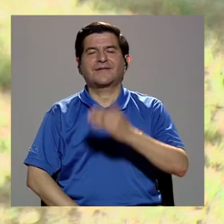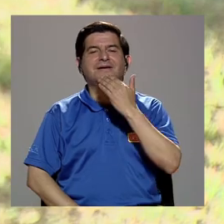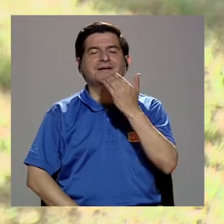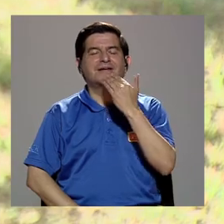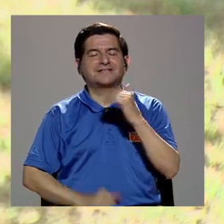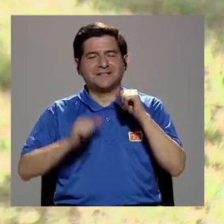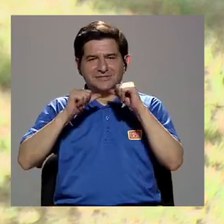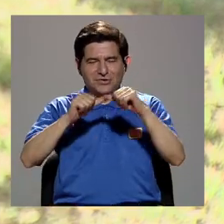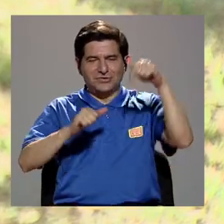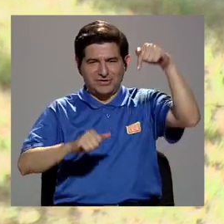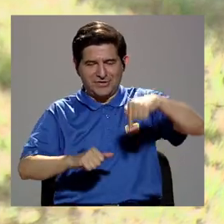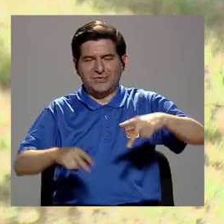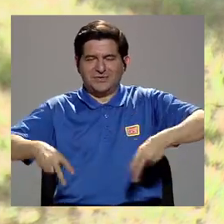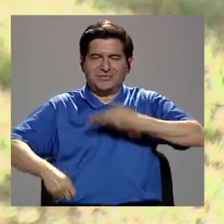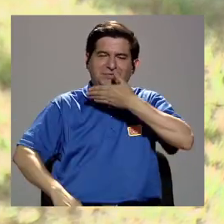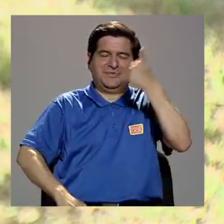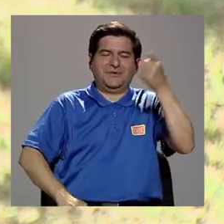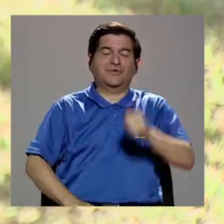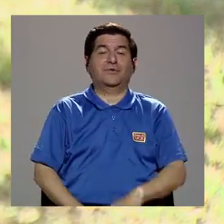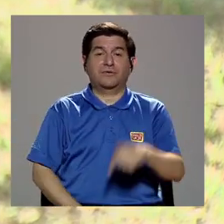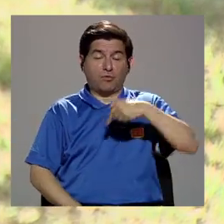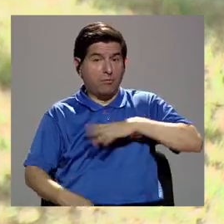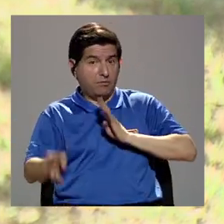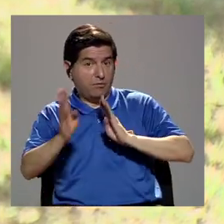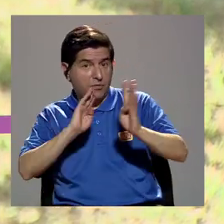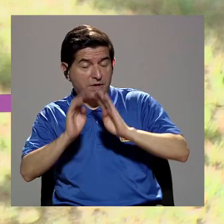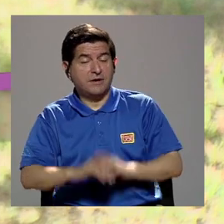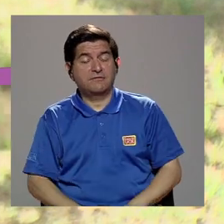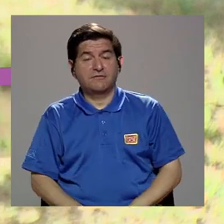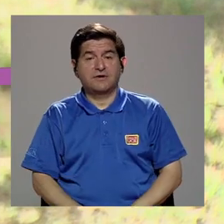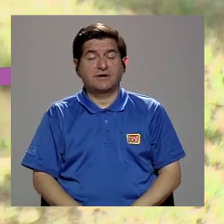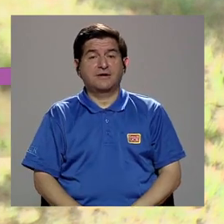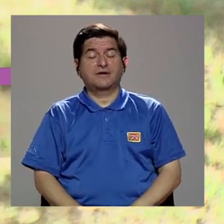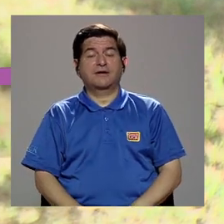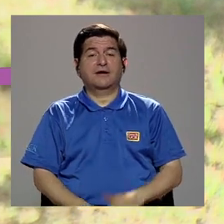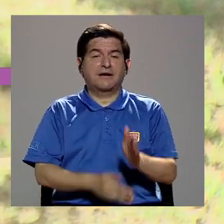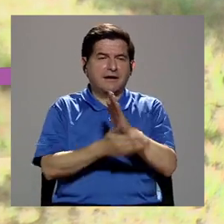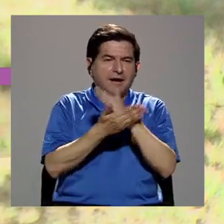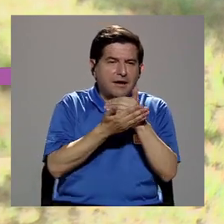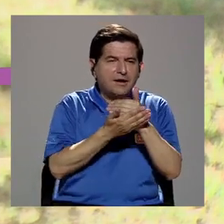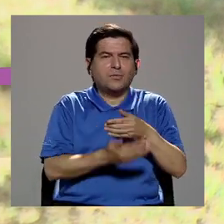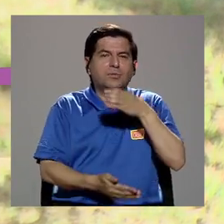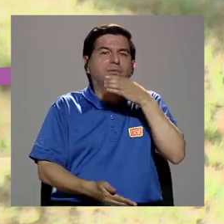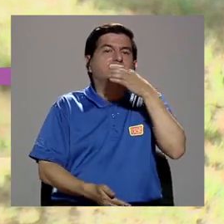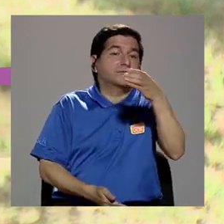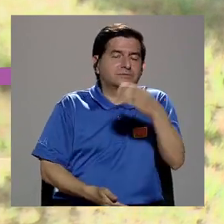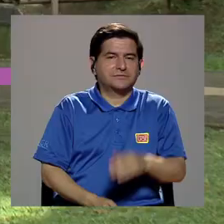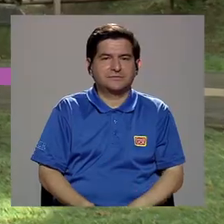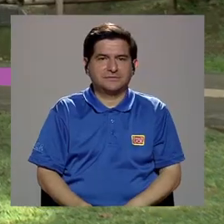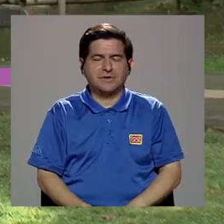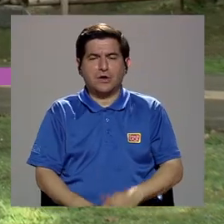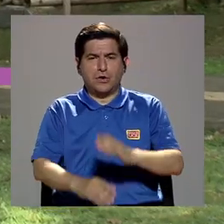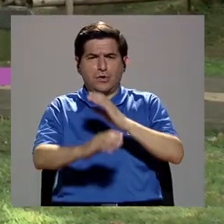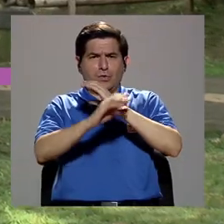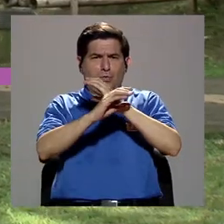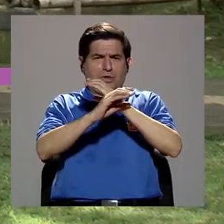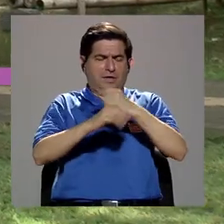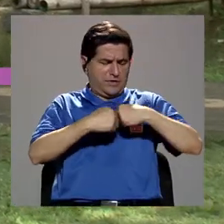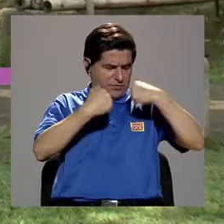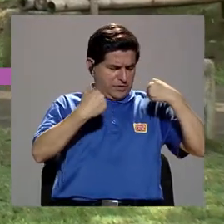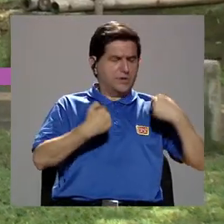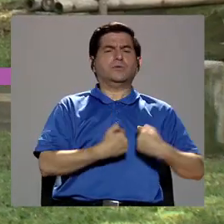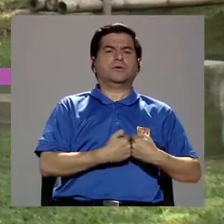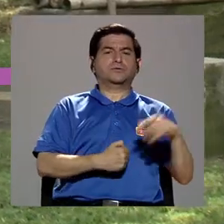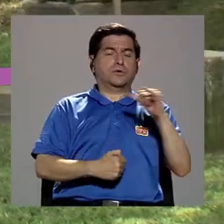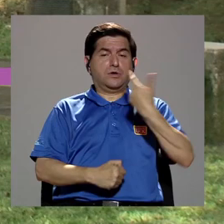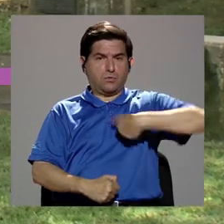Gracias por estar de regreso con nosotros en Vivir Mejor. Estamos conversando acerca de algunos pasos para cuidar nuestro